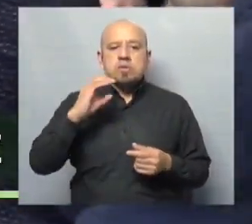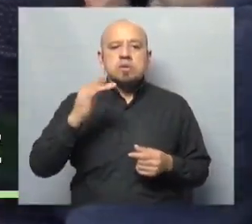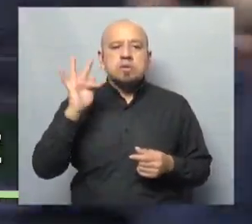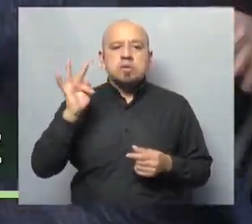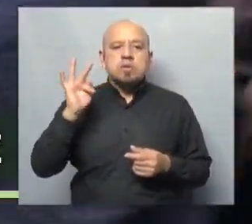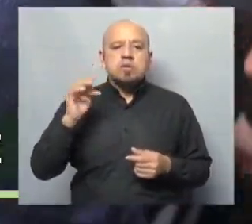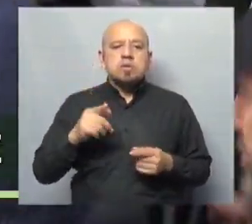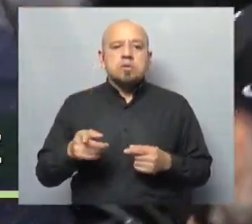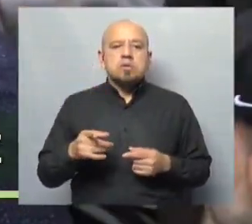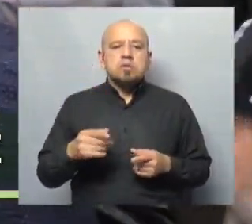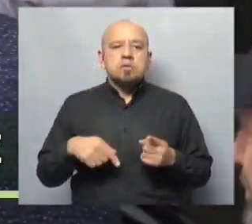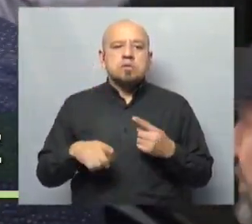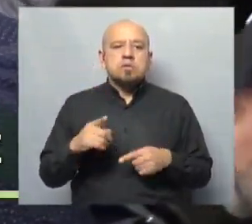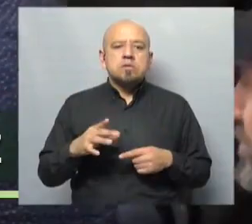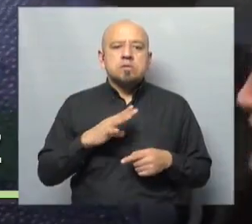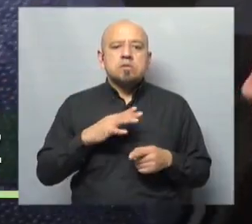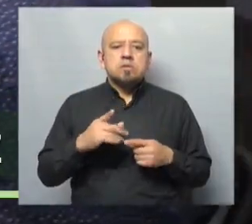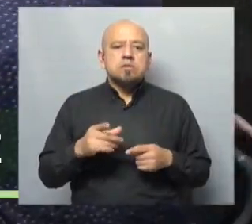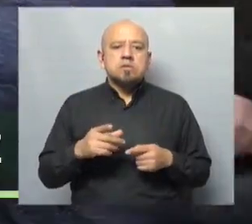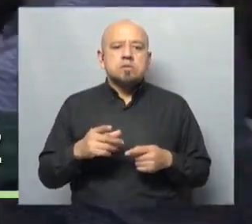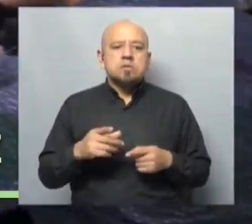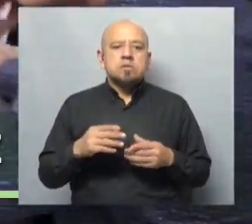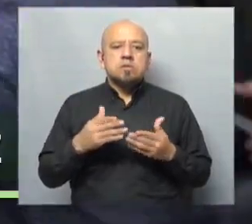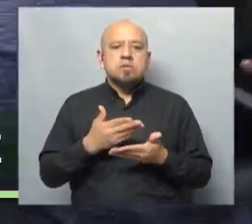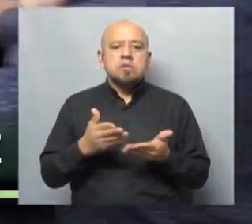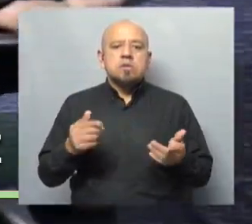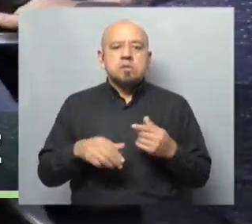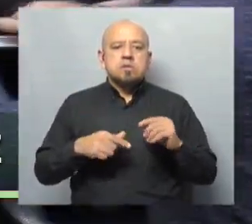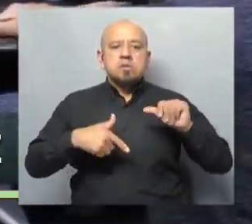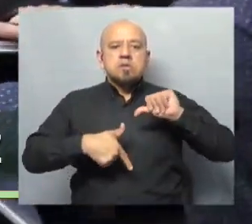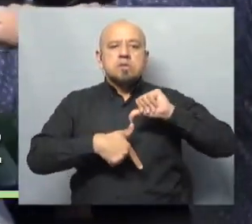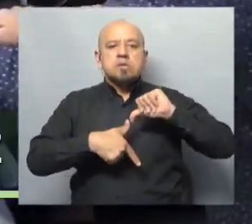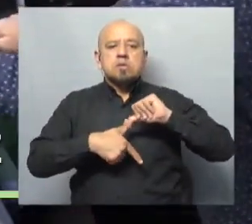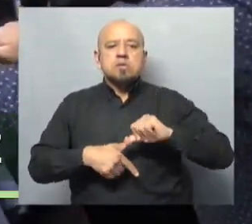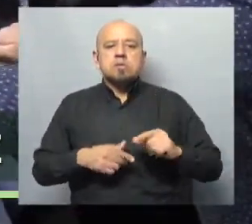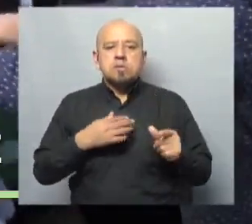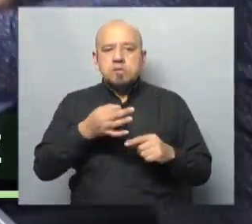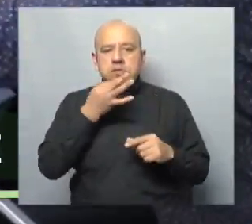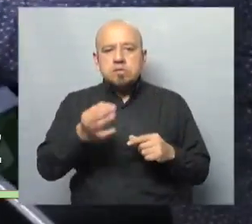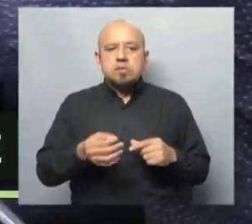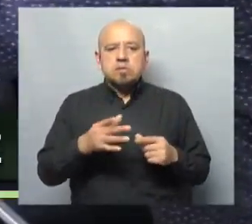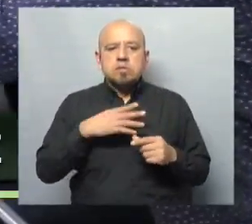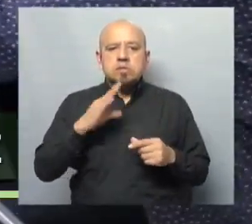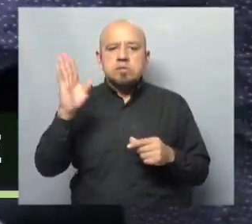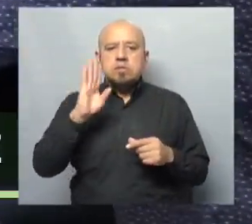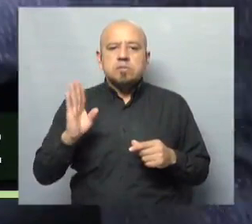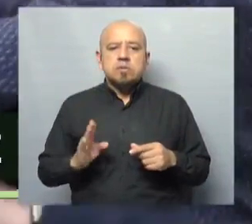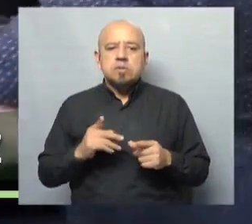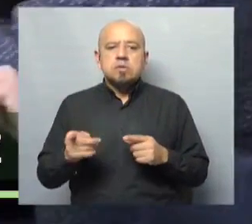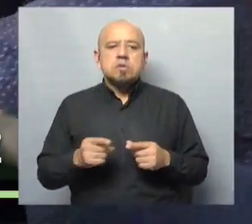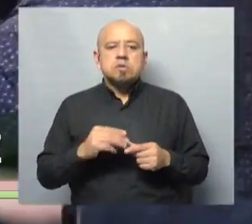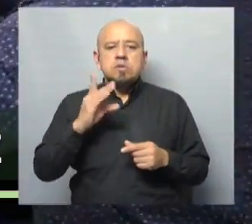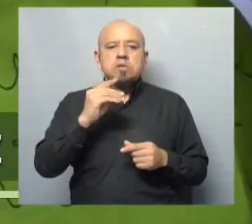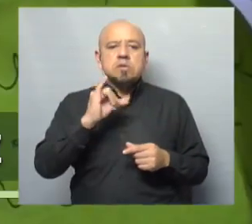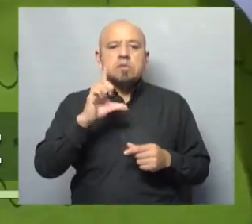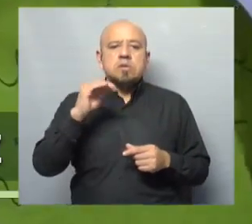se enmarca en el outfield que azota a todas las fuerzas progresistas de latinoamérica y recuerdan lo que sucedió en brasil con el impeachment a dilma y